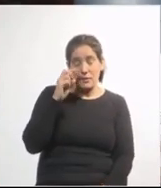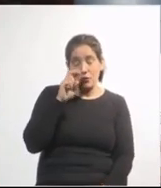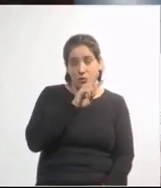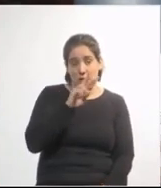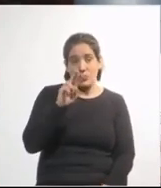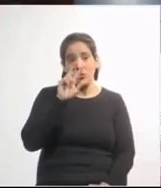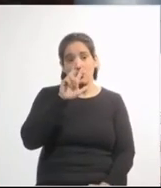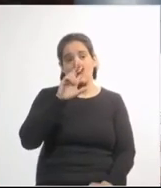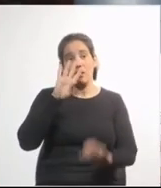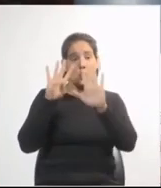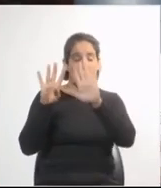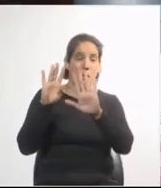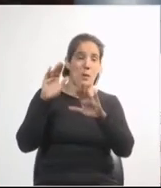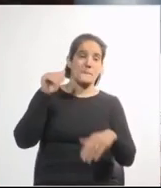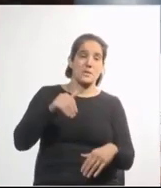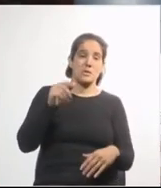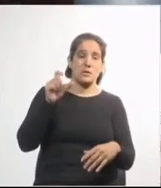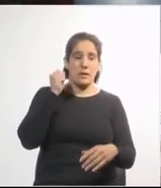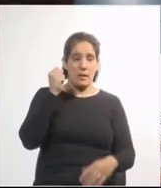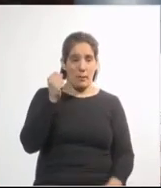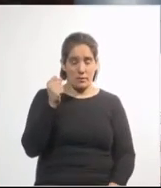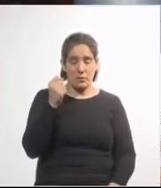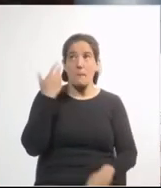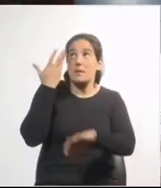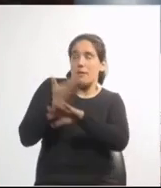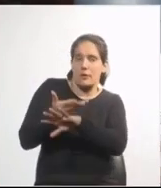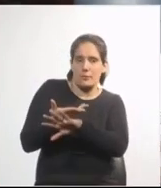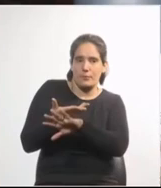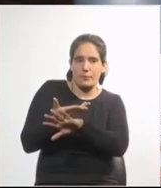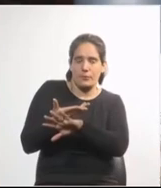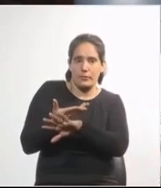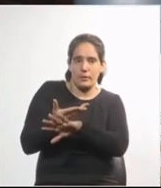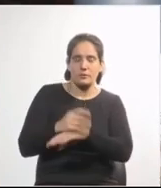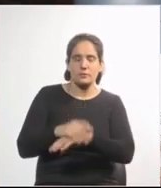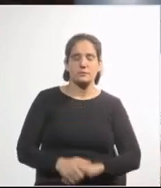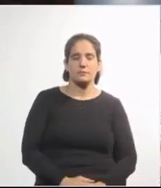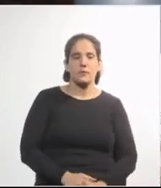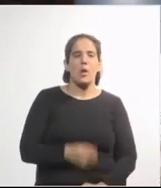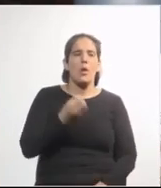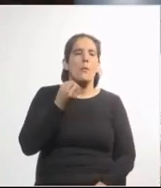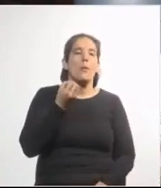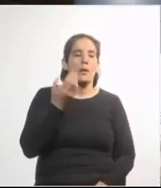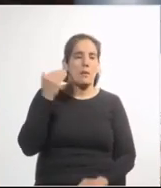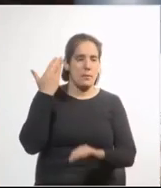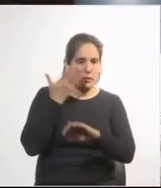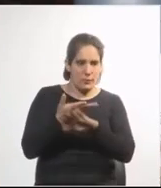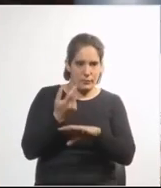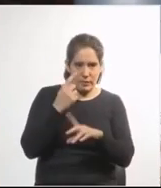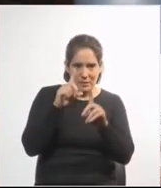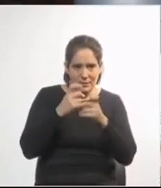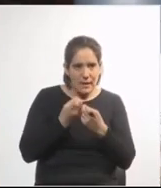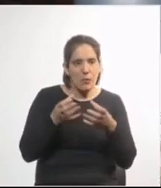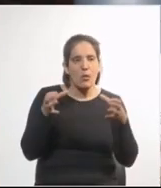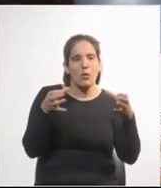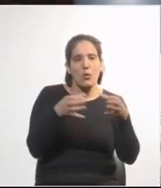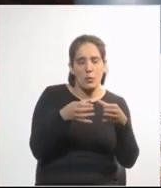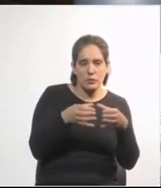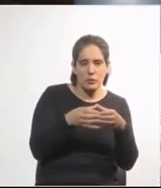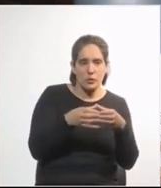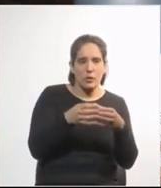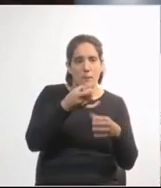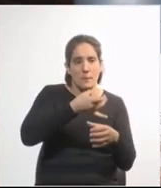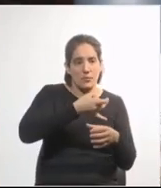pesos y fundamenta el planteo para este concepto, ¿verdad?, de la siguiente manera. El equipo multidisciplinario